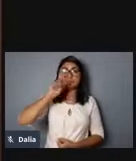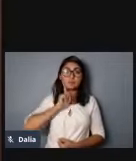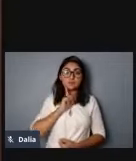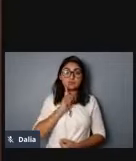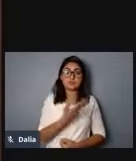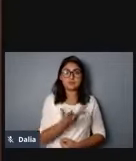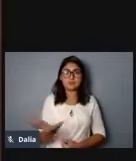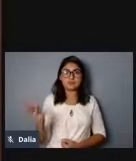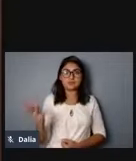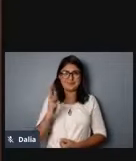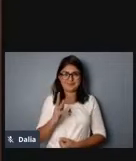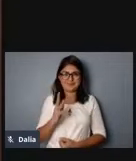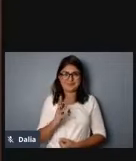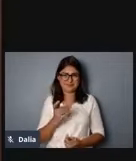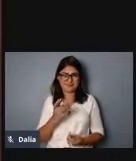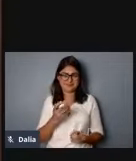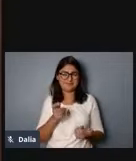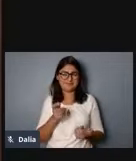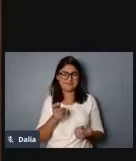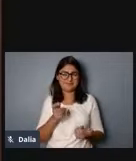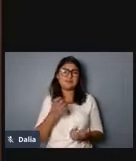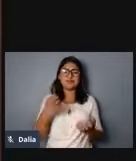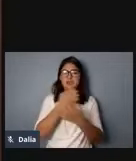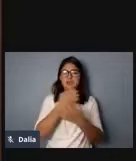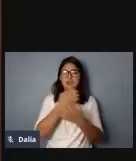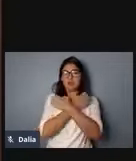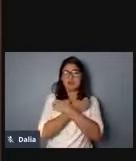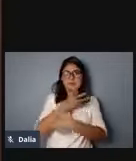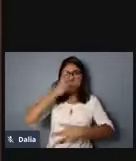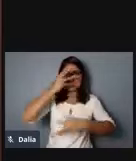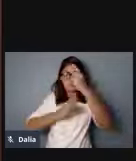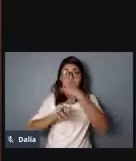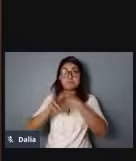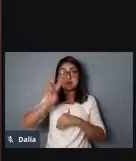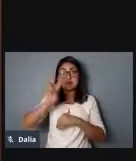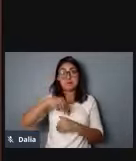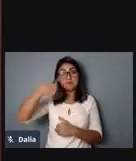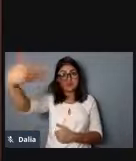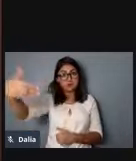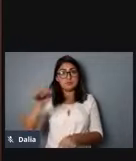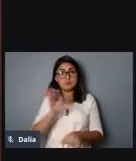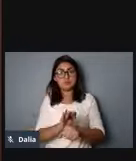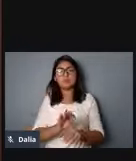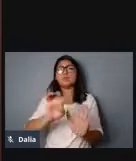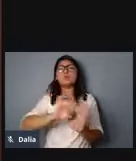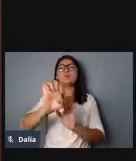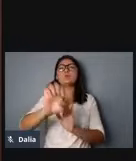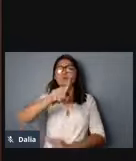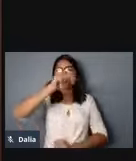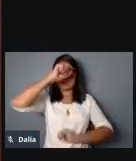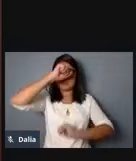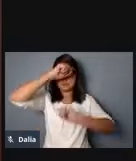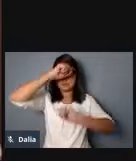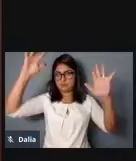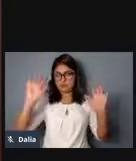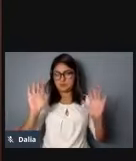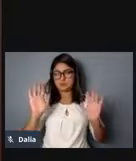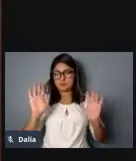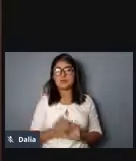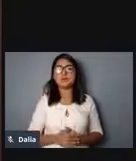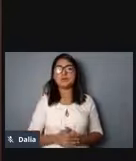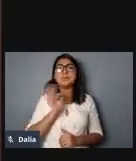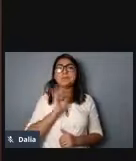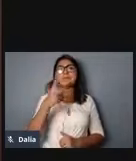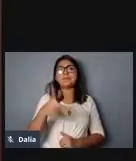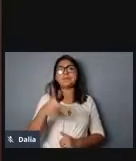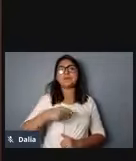ser fundamental. Te voy a decir, imagínate, qué maravilla que tú puedas explicarle a tu hija y a tu hijo que en